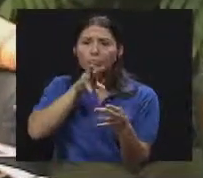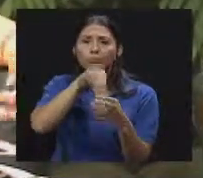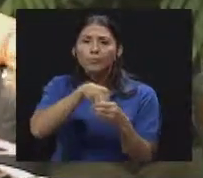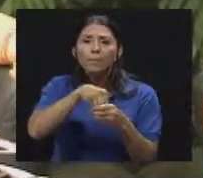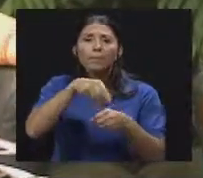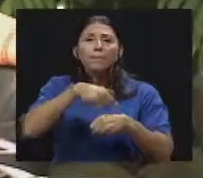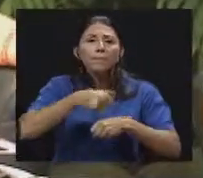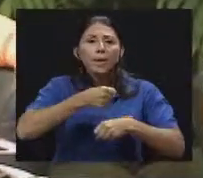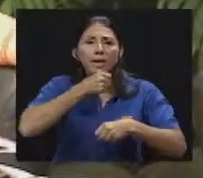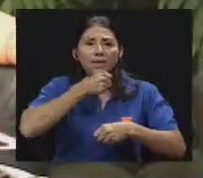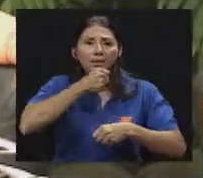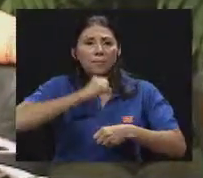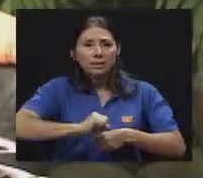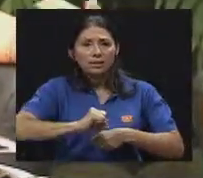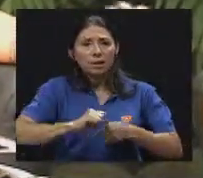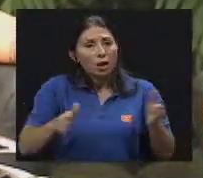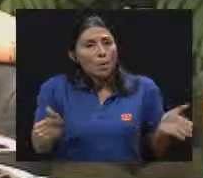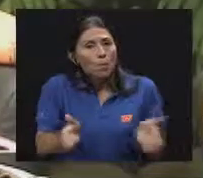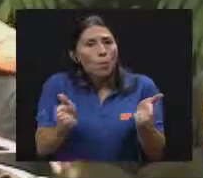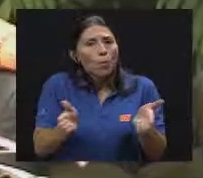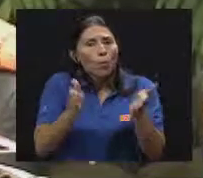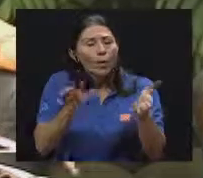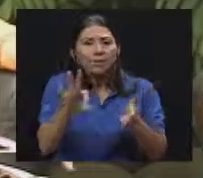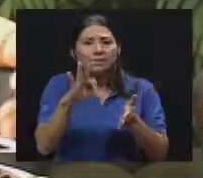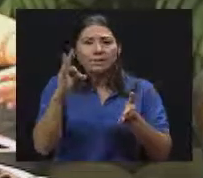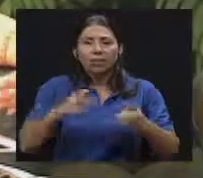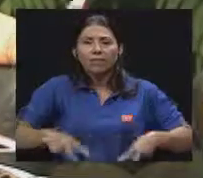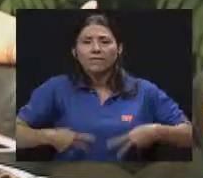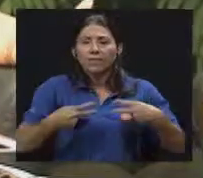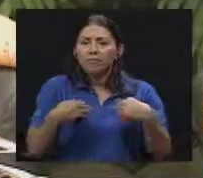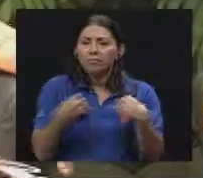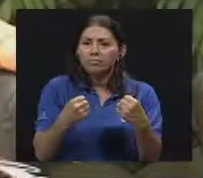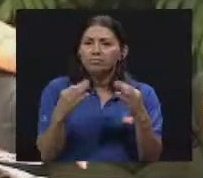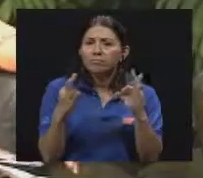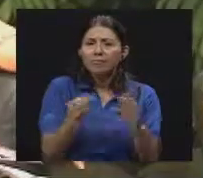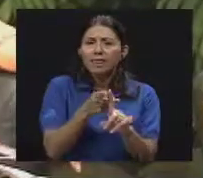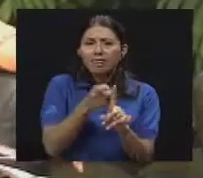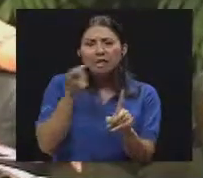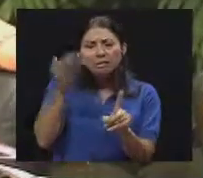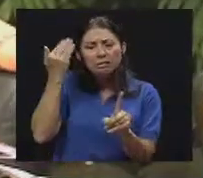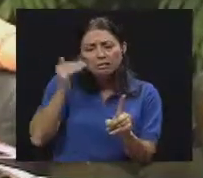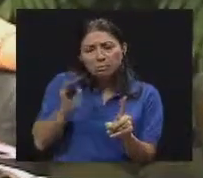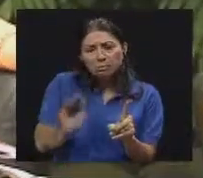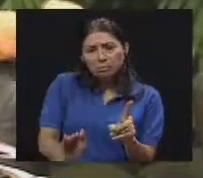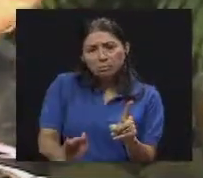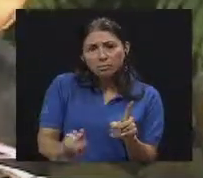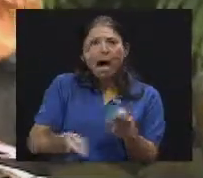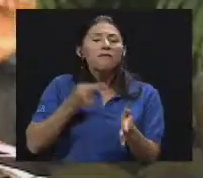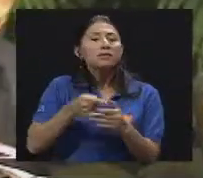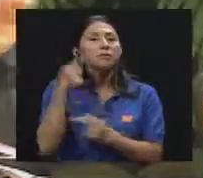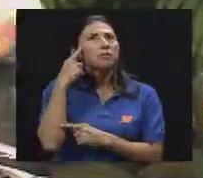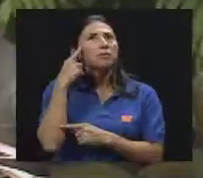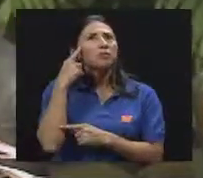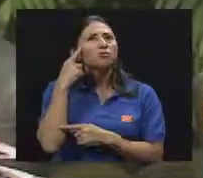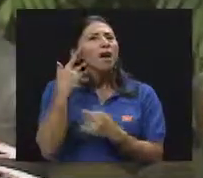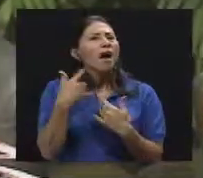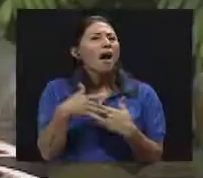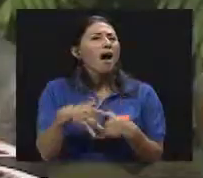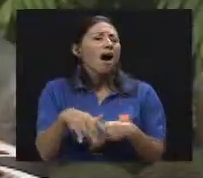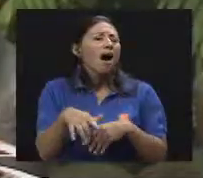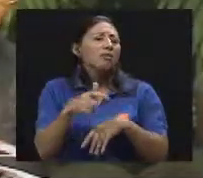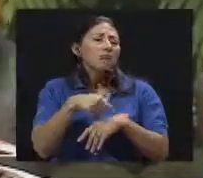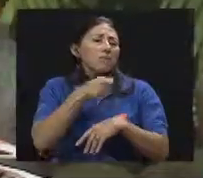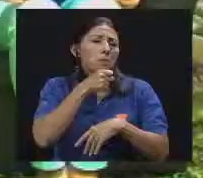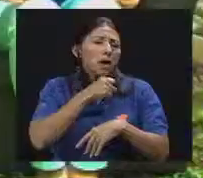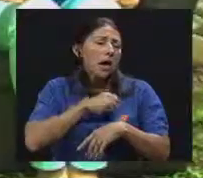envejecimiento, promover estilos de vida saludables desde que estamos muy pequeños, ¿verdad? Porque a veces pensamos en que la etapa de la vejez está ya